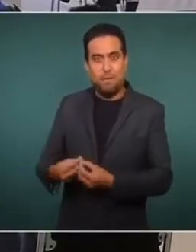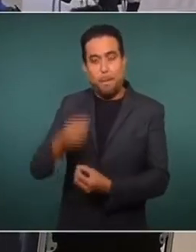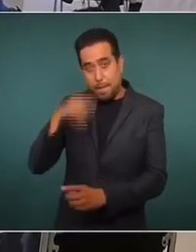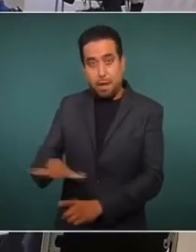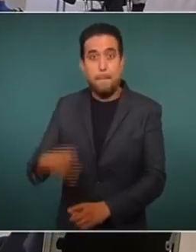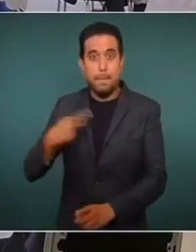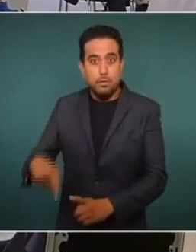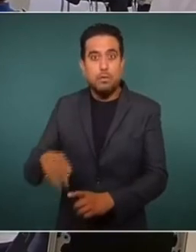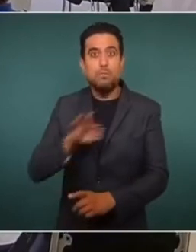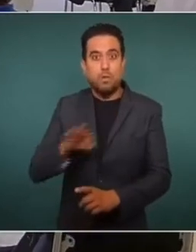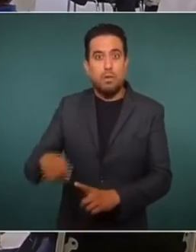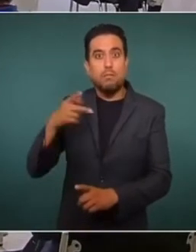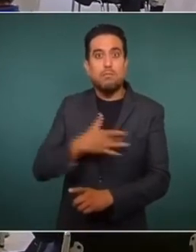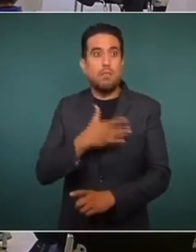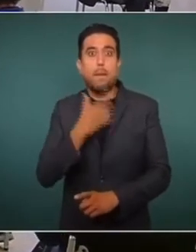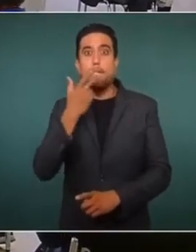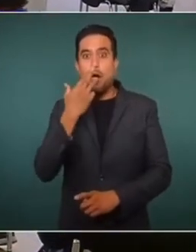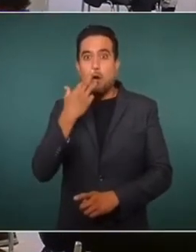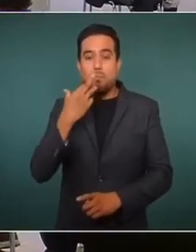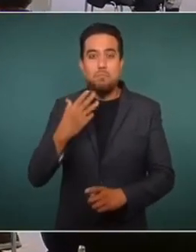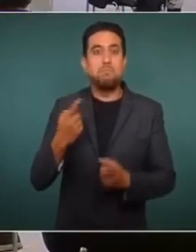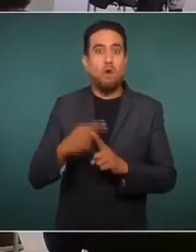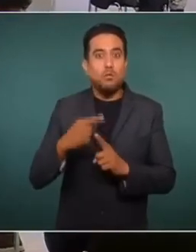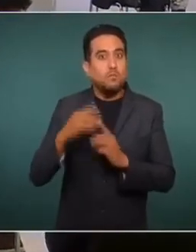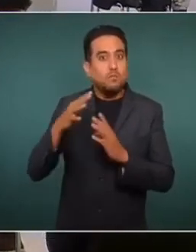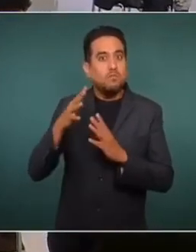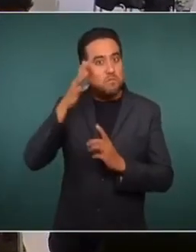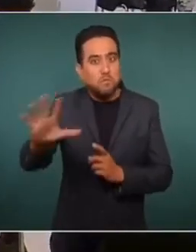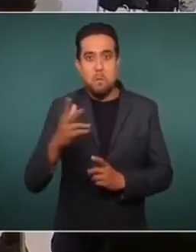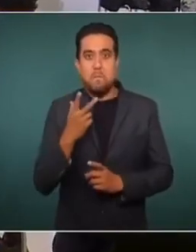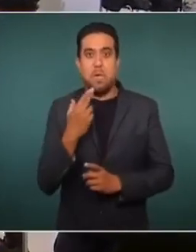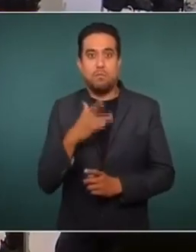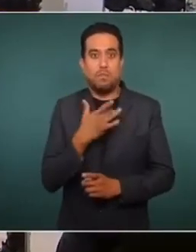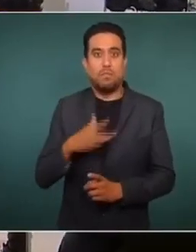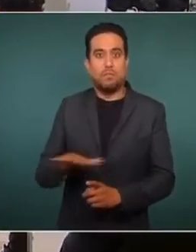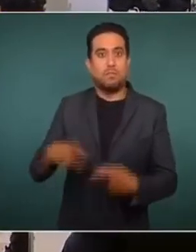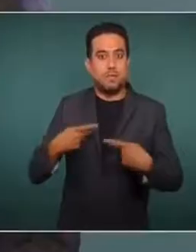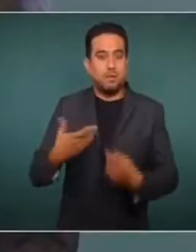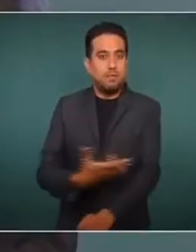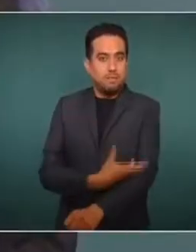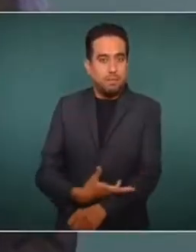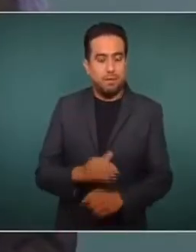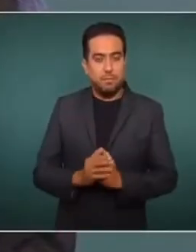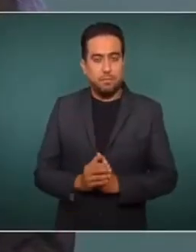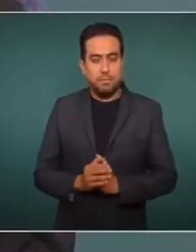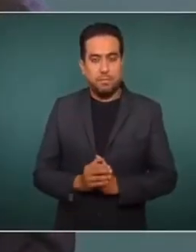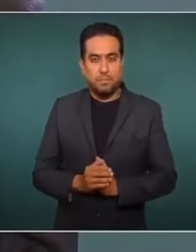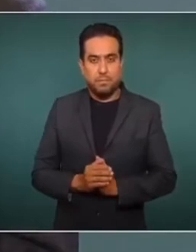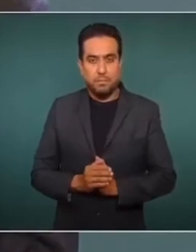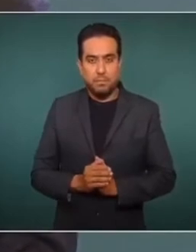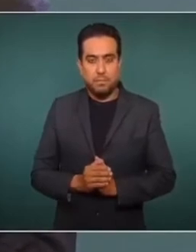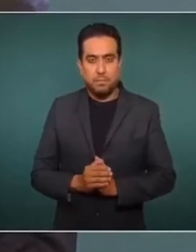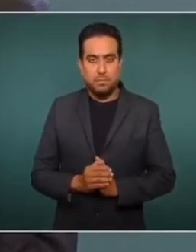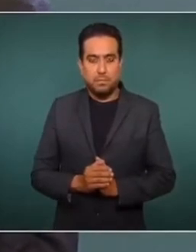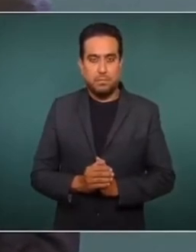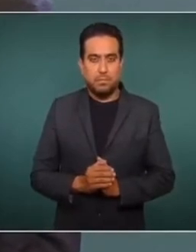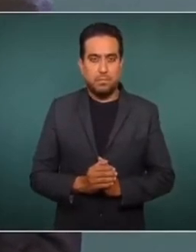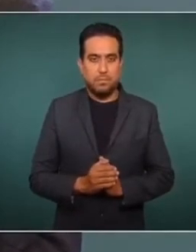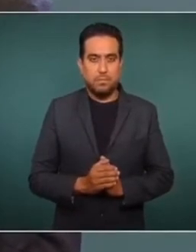por necesidad, vamos a decirlo. Y lo estamos viendo. Algunos apostaban de que con la crisis, además muy